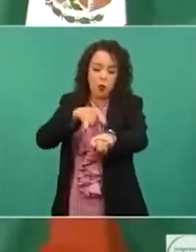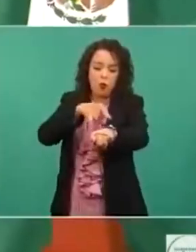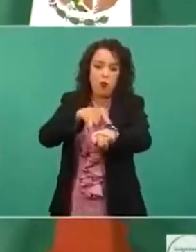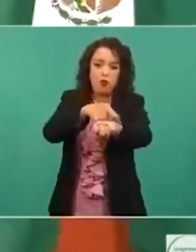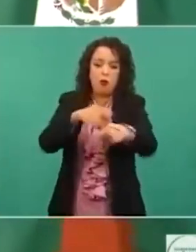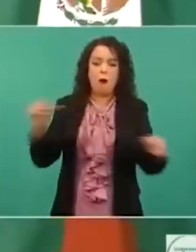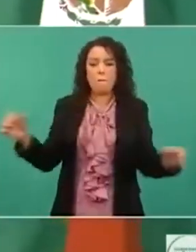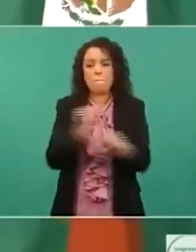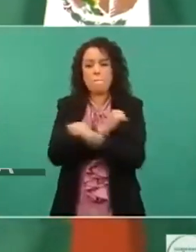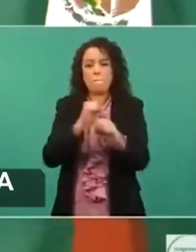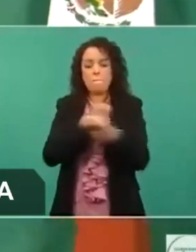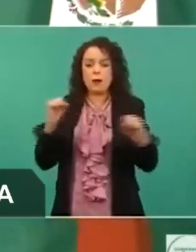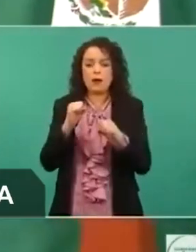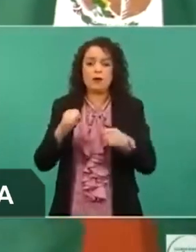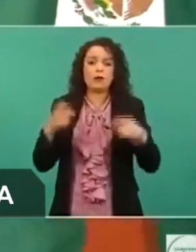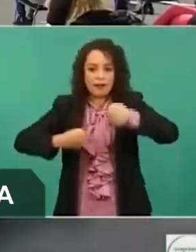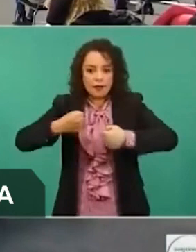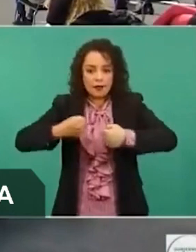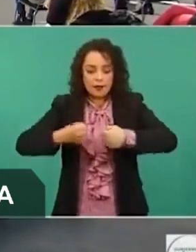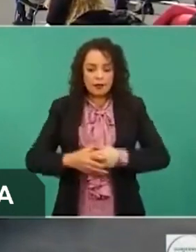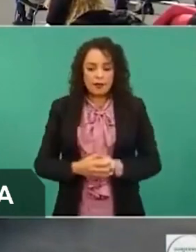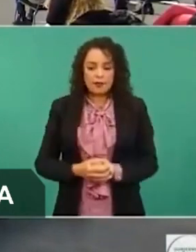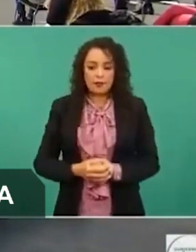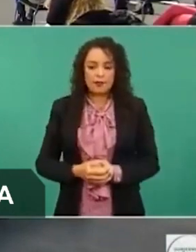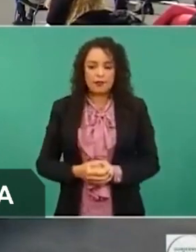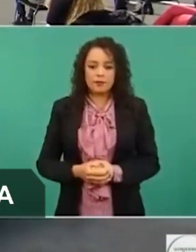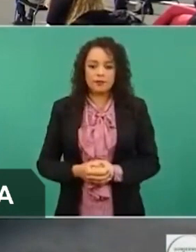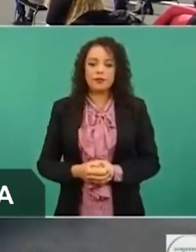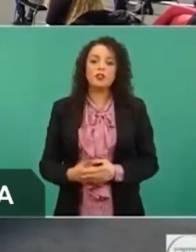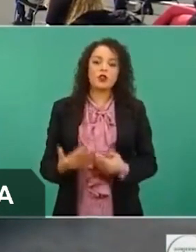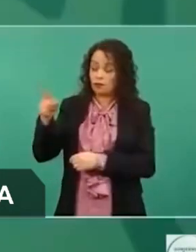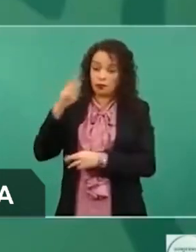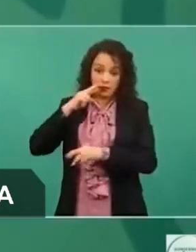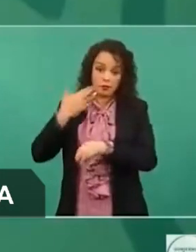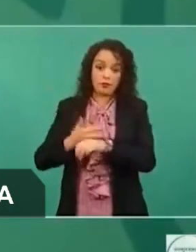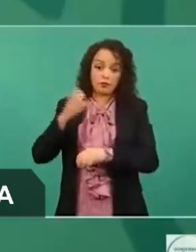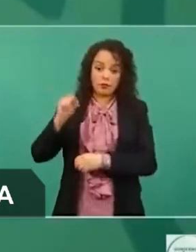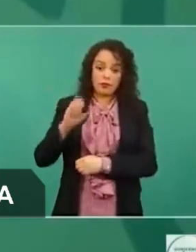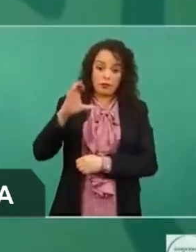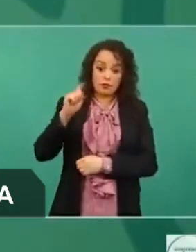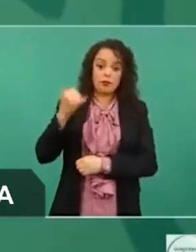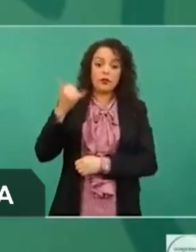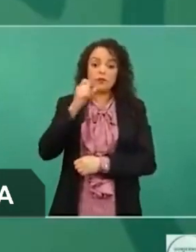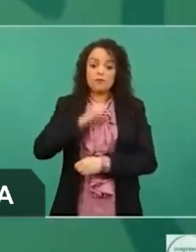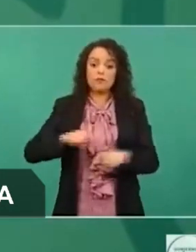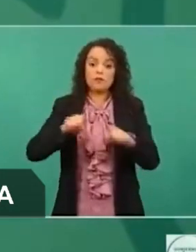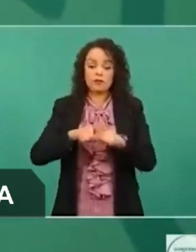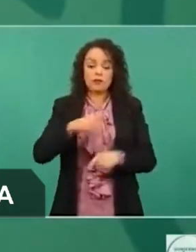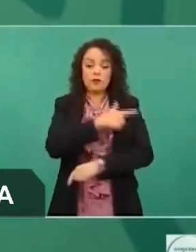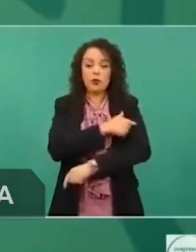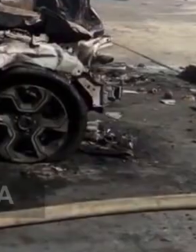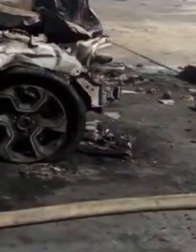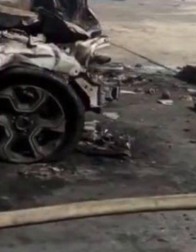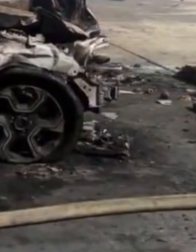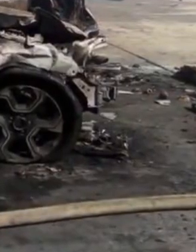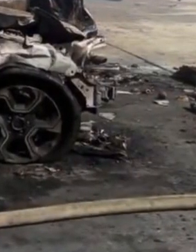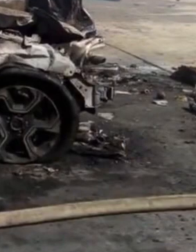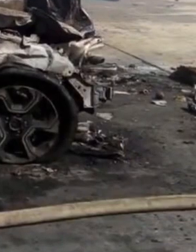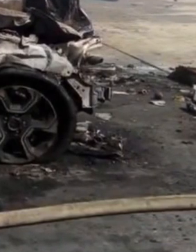Esta mañana, en su acostumbrada cita diaria con los medios de comunicación, el presidente de México, Andrés Manuel López